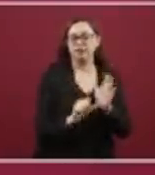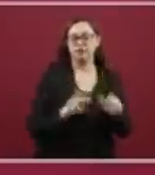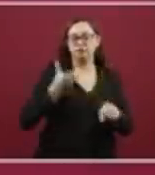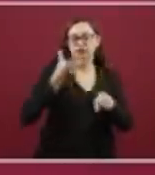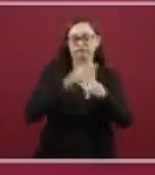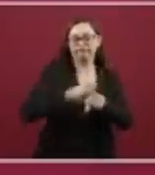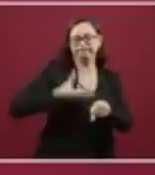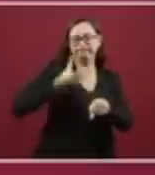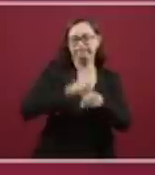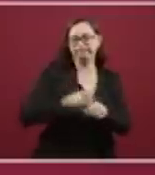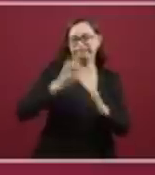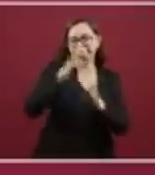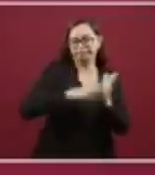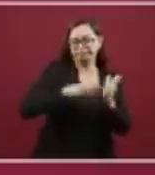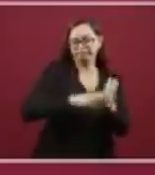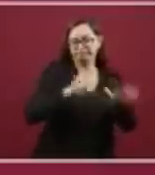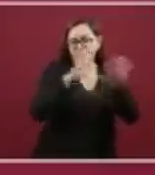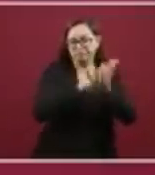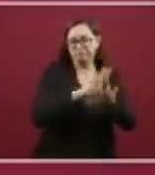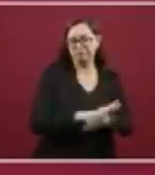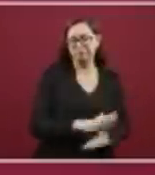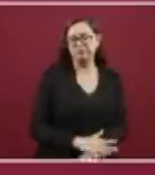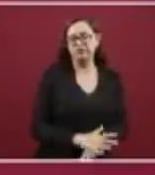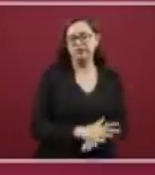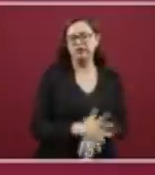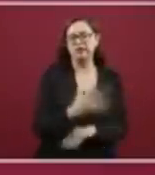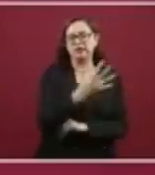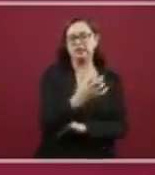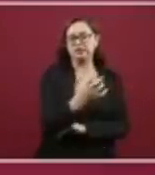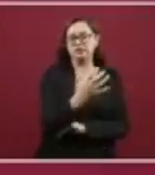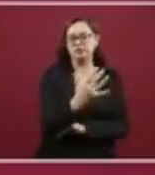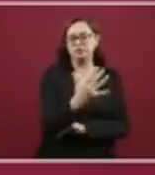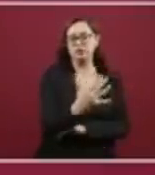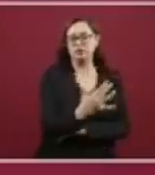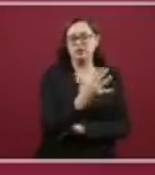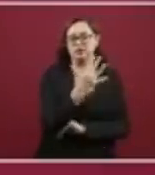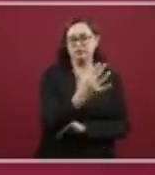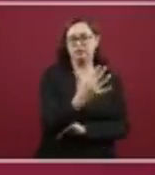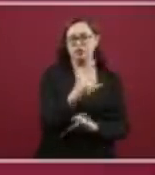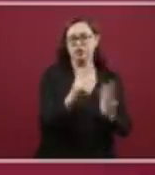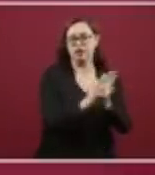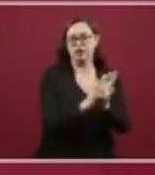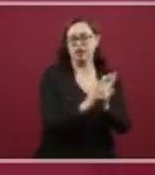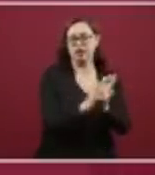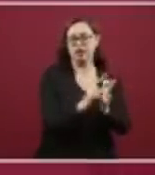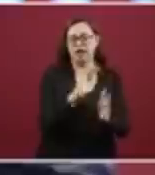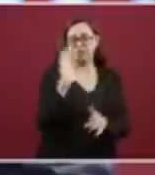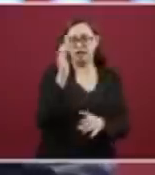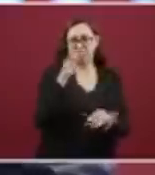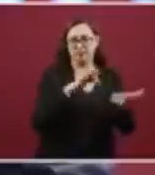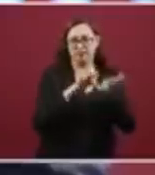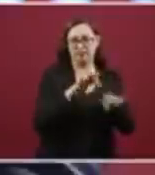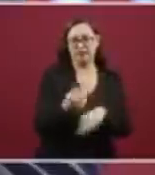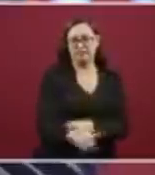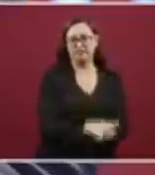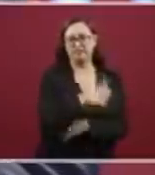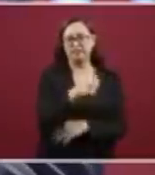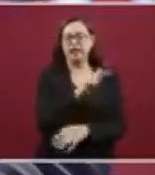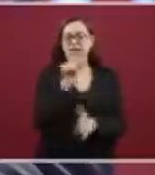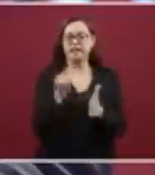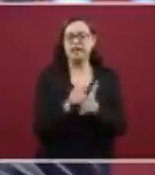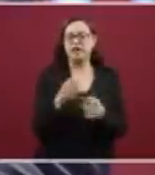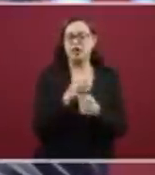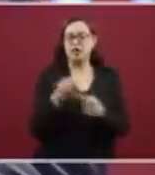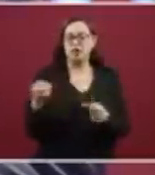siendo reformados, 555 de la Ley Federal del Trabajo, 6 de la Ley Orgánica del